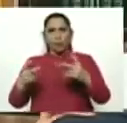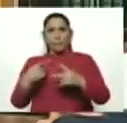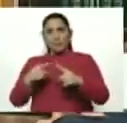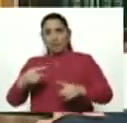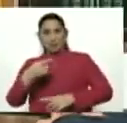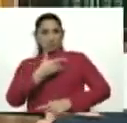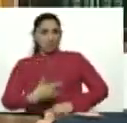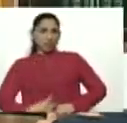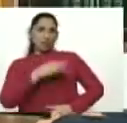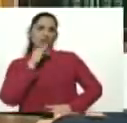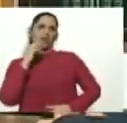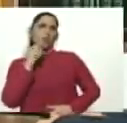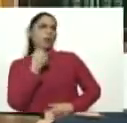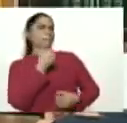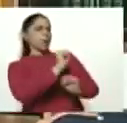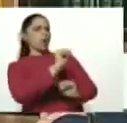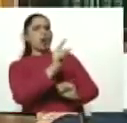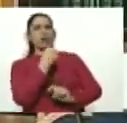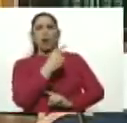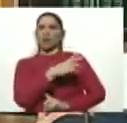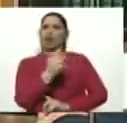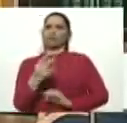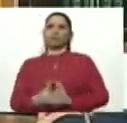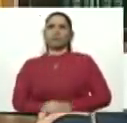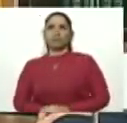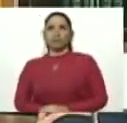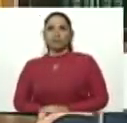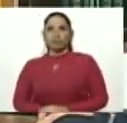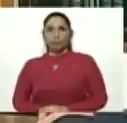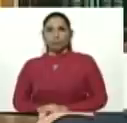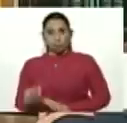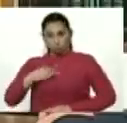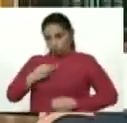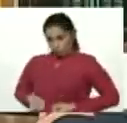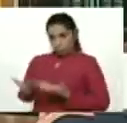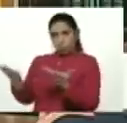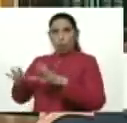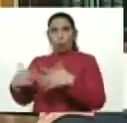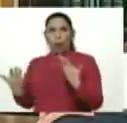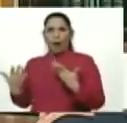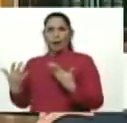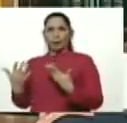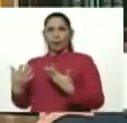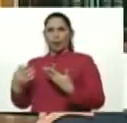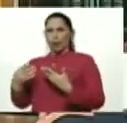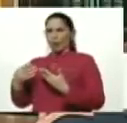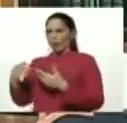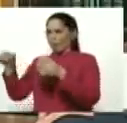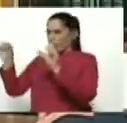presidente Duque las rechazó. Se las ofrecimos cuando se les dañó la única máquina.